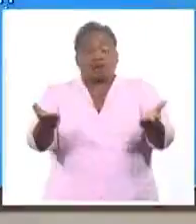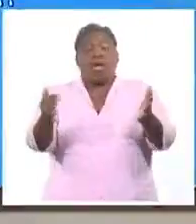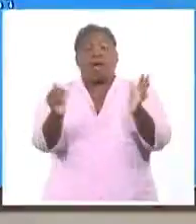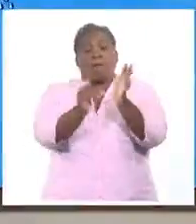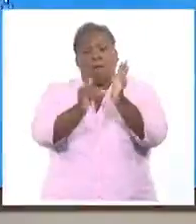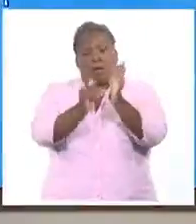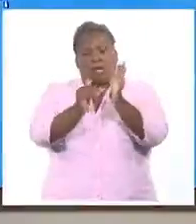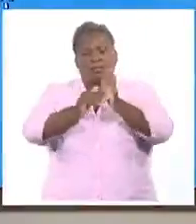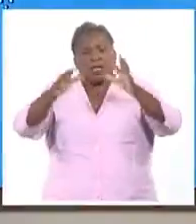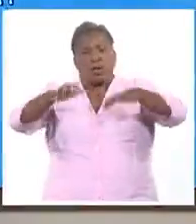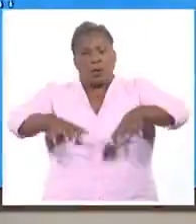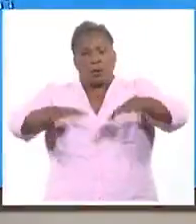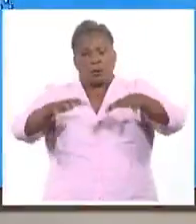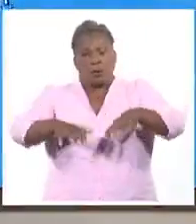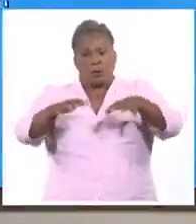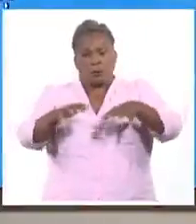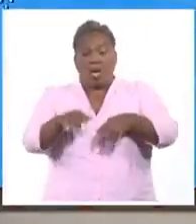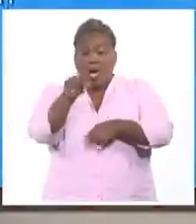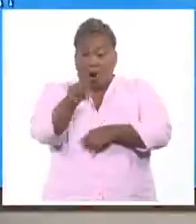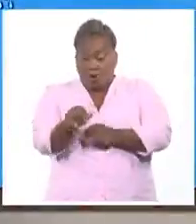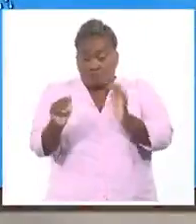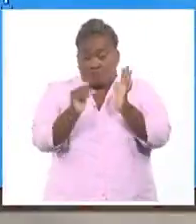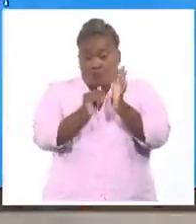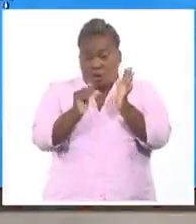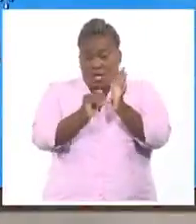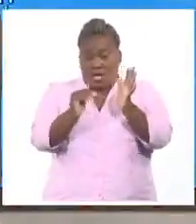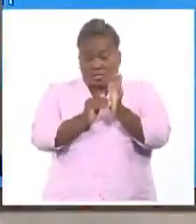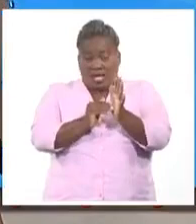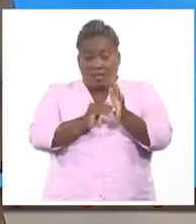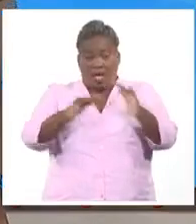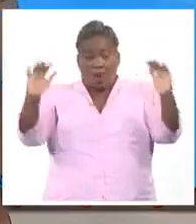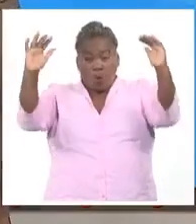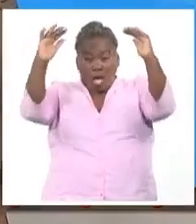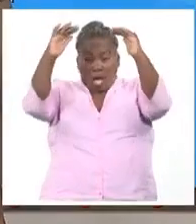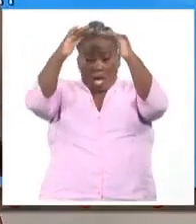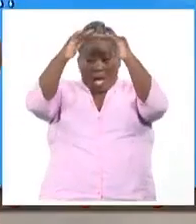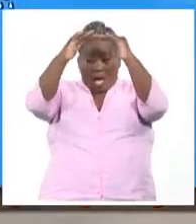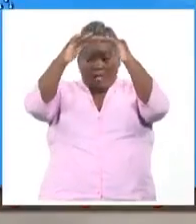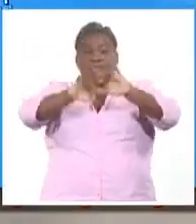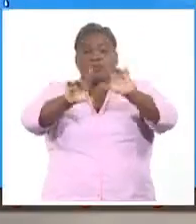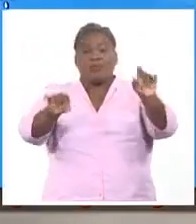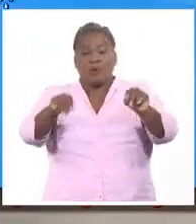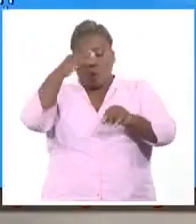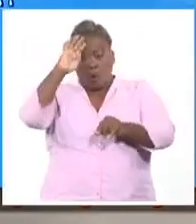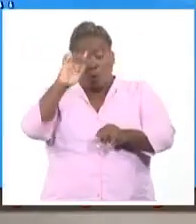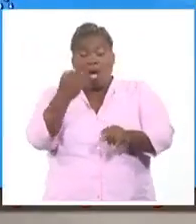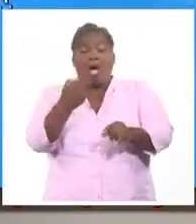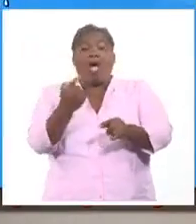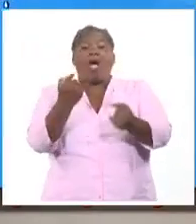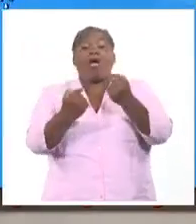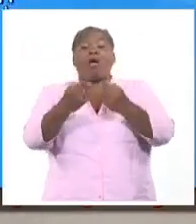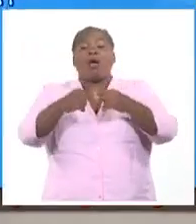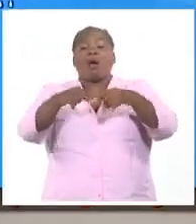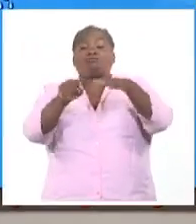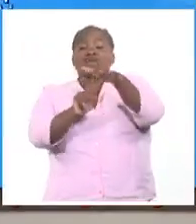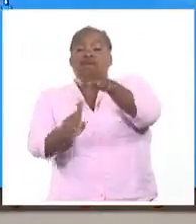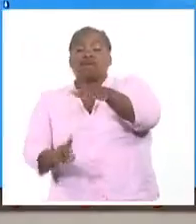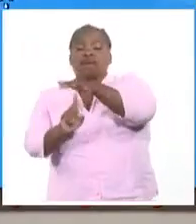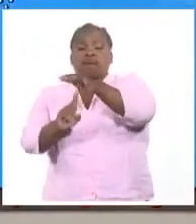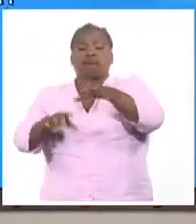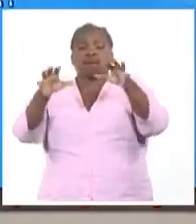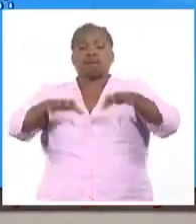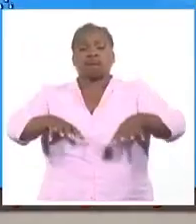El pronóstico del tiempo para la tarde de hoy estará con predominio de nublados en gran parte del país, con algunos chubascos y tormentas eléctricas en el occidente y centro,